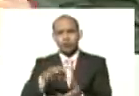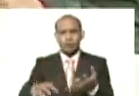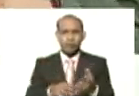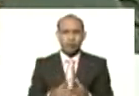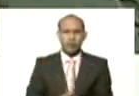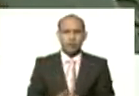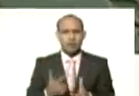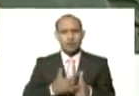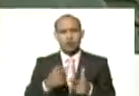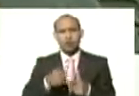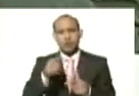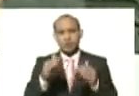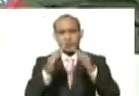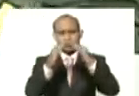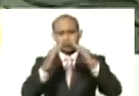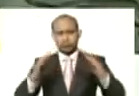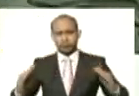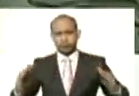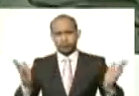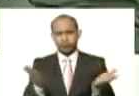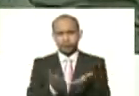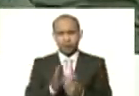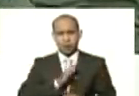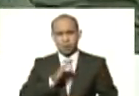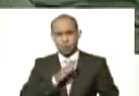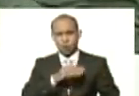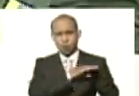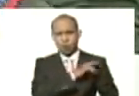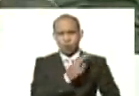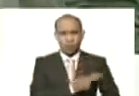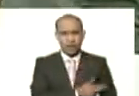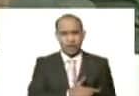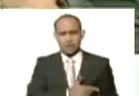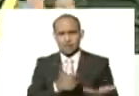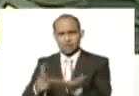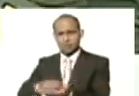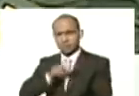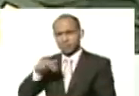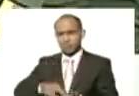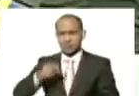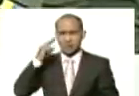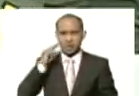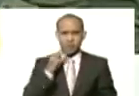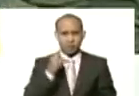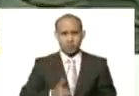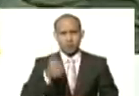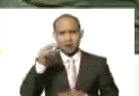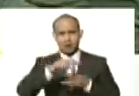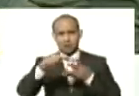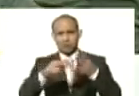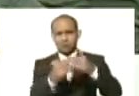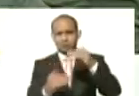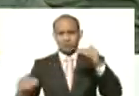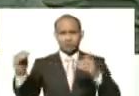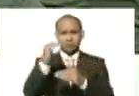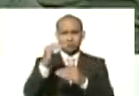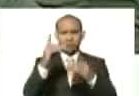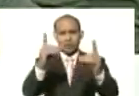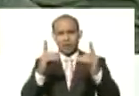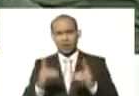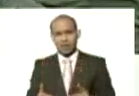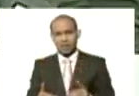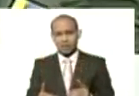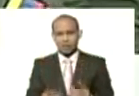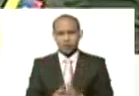así, en la pirámide organizacional de la Fuerza Armada Nacional Bolivariana, en los más altos niveles, vamos tomando decisiones y vamos